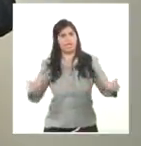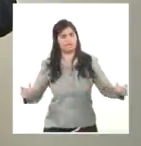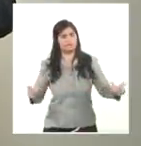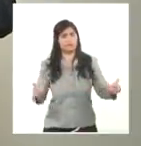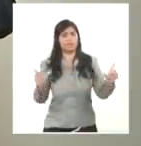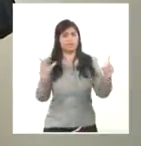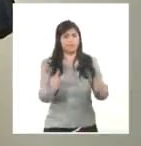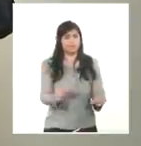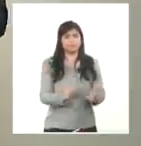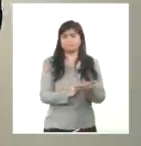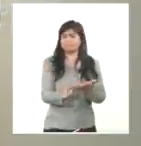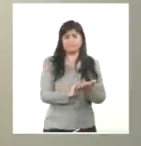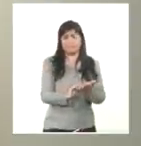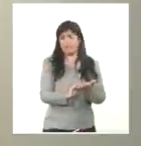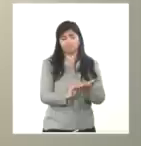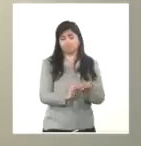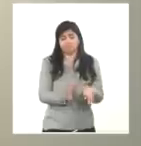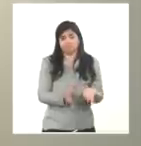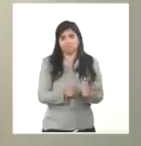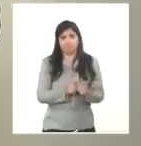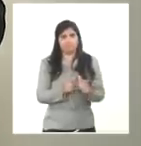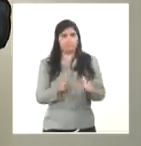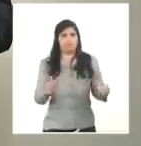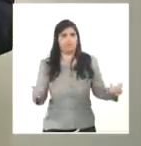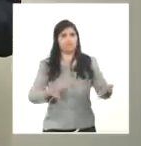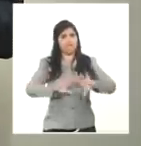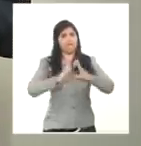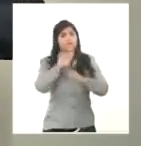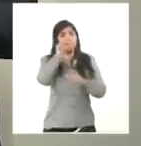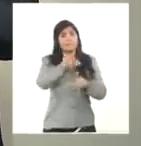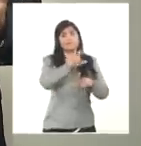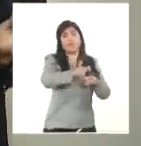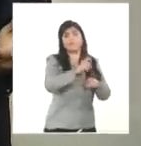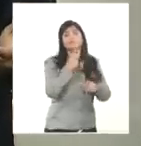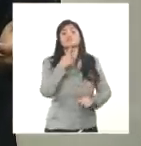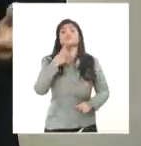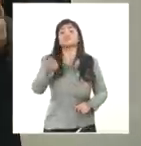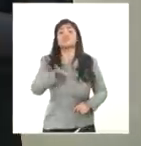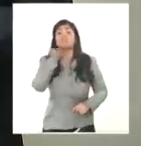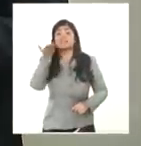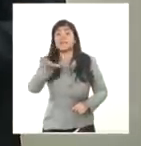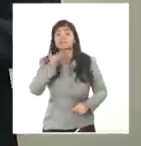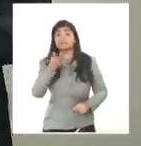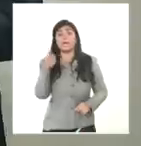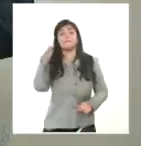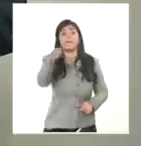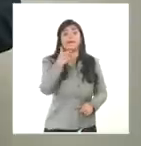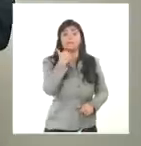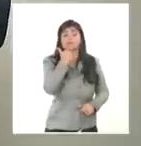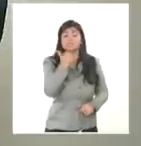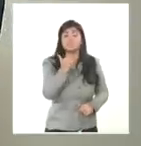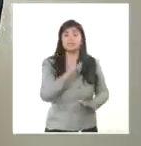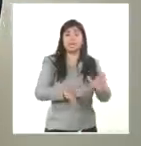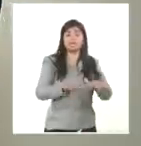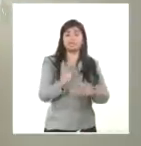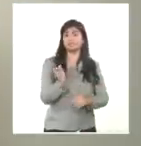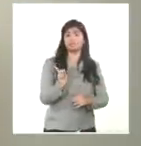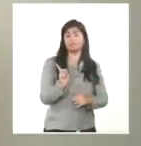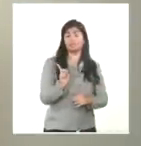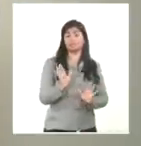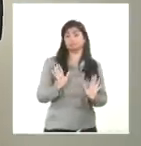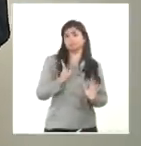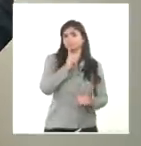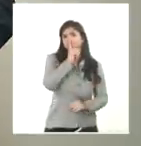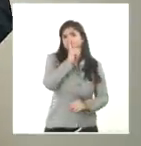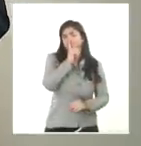los hechos son denunciados y tampoco son conocidos, o sea, no todos salen a la luz pública. Y en este artículo se reconoce que en el alza de